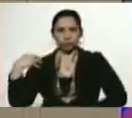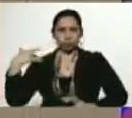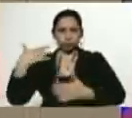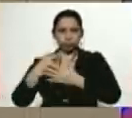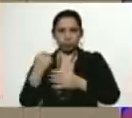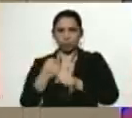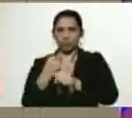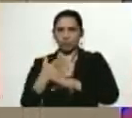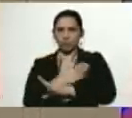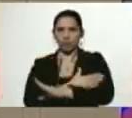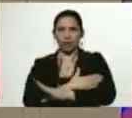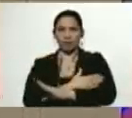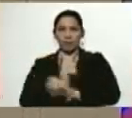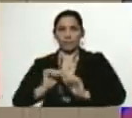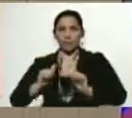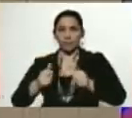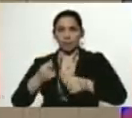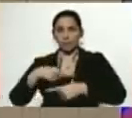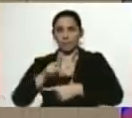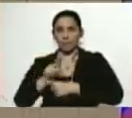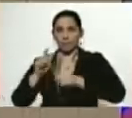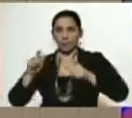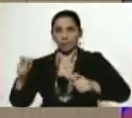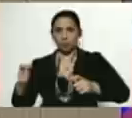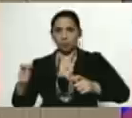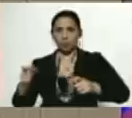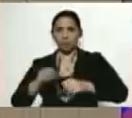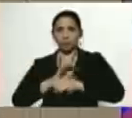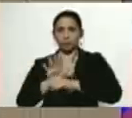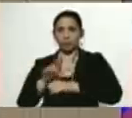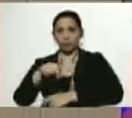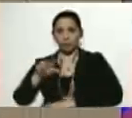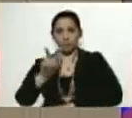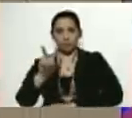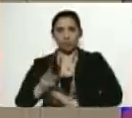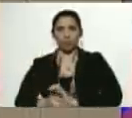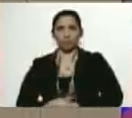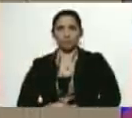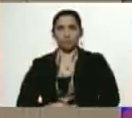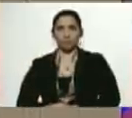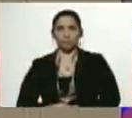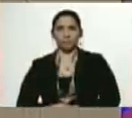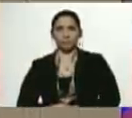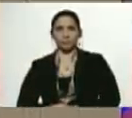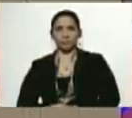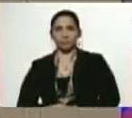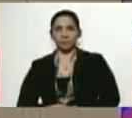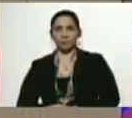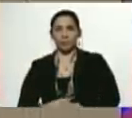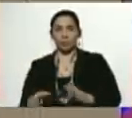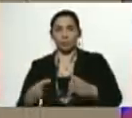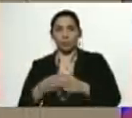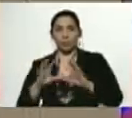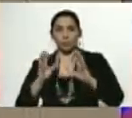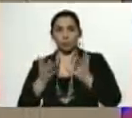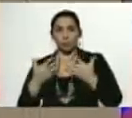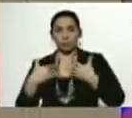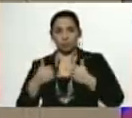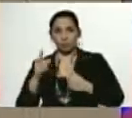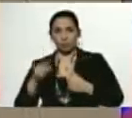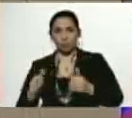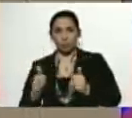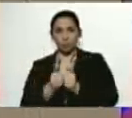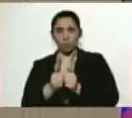desde antes de que aparecieran los primeros casos por COVID-19 en Venezuela, y con la Organización Mundial de la Salud y con